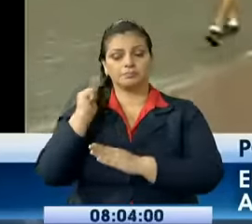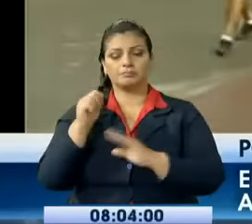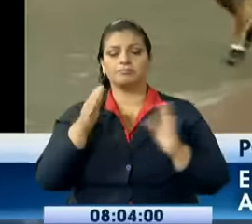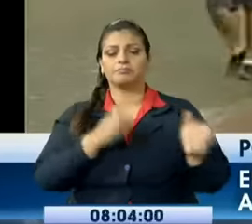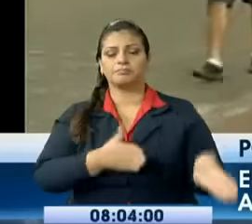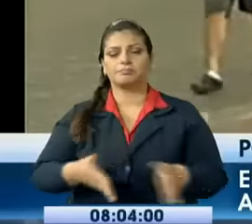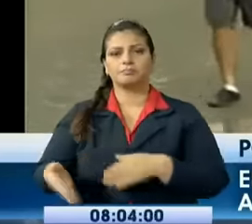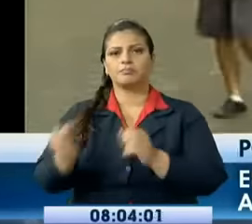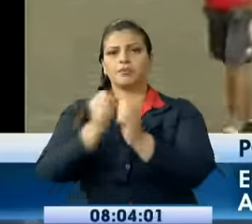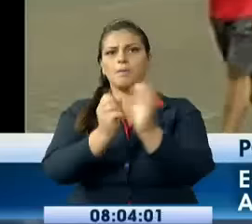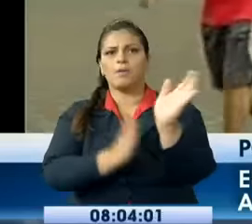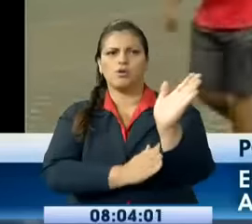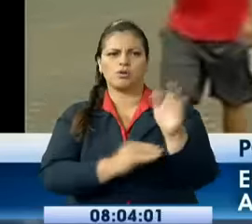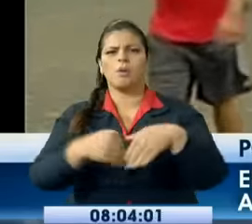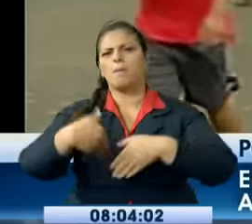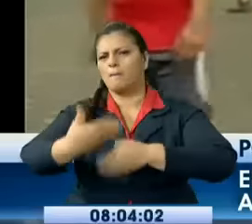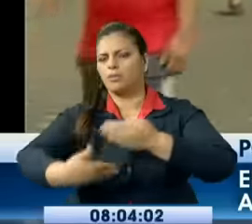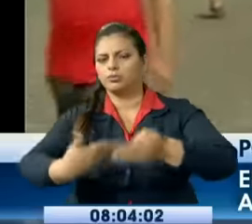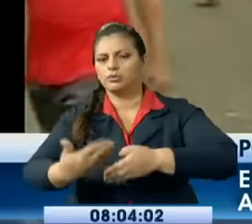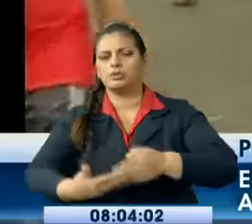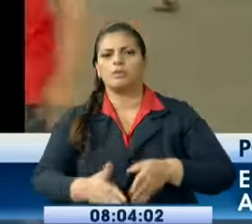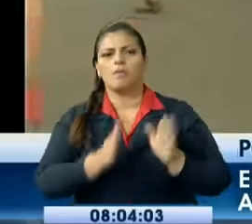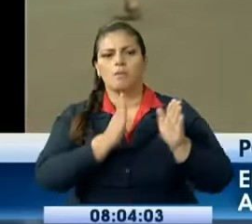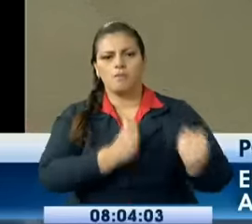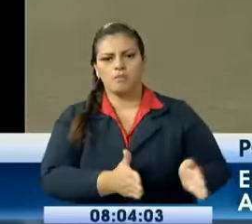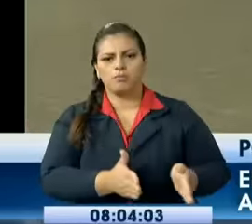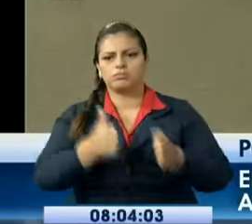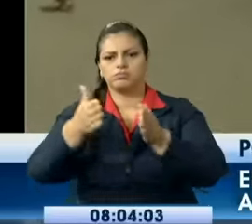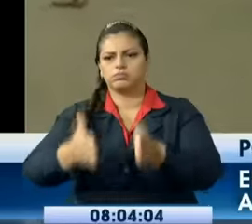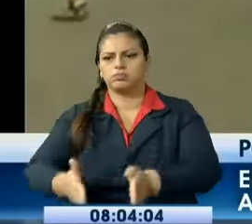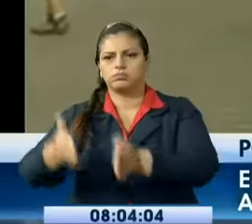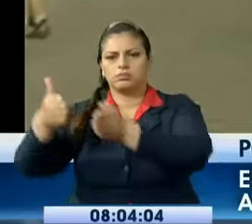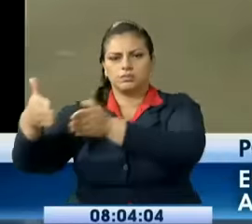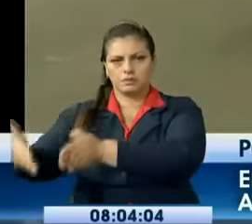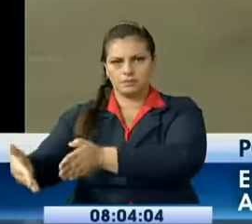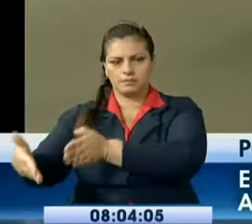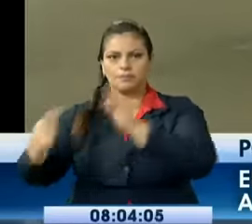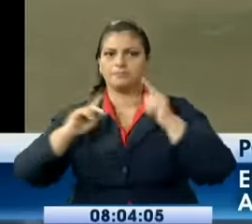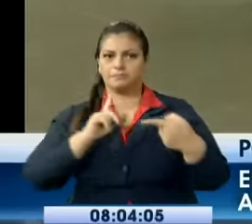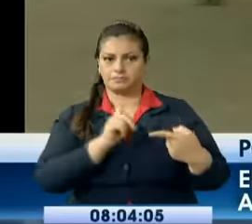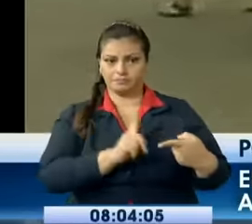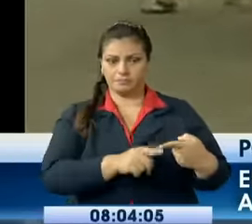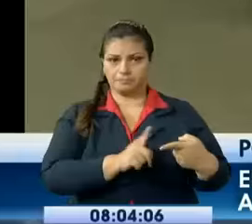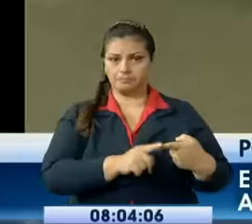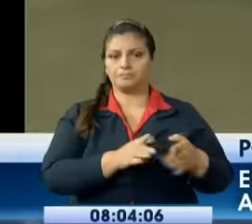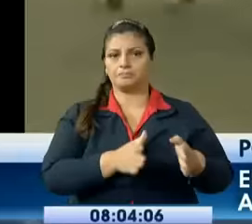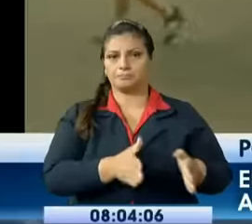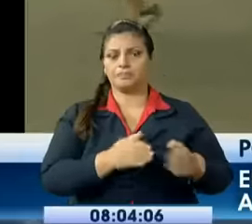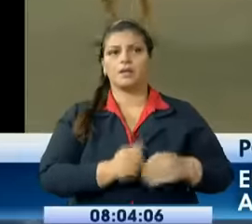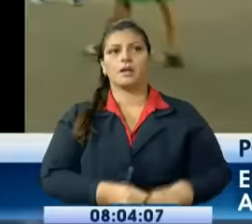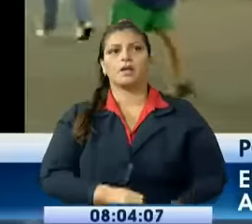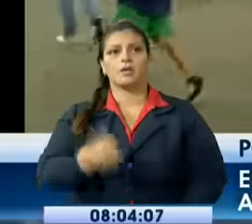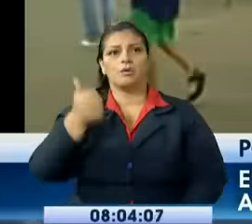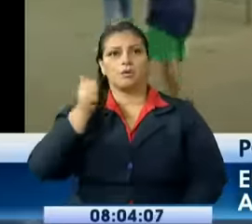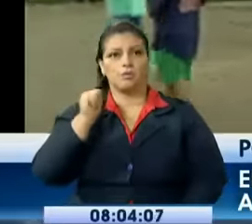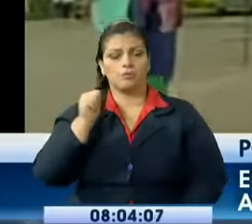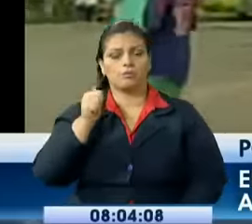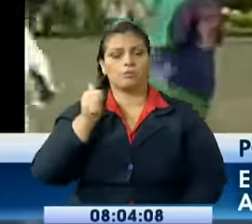proceso incluye 3 fases. La 1, que se empezó a dar desde el lunes al martes,